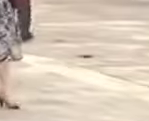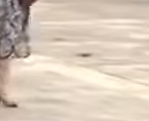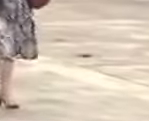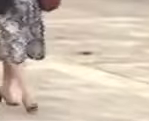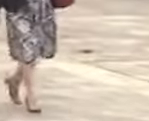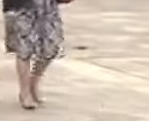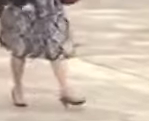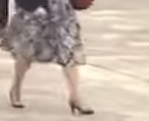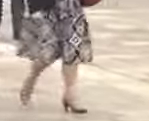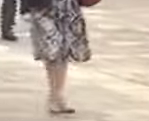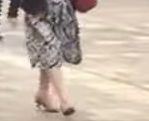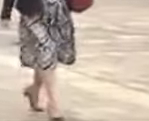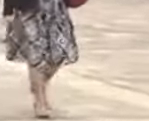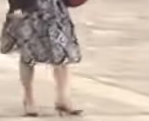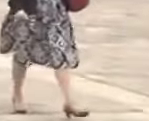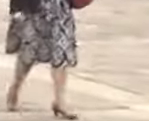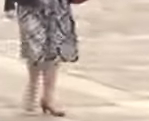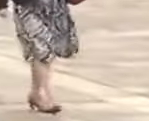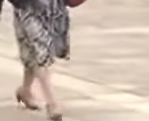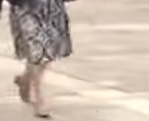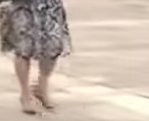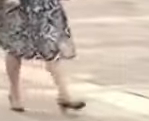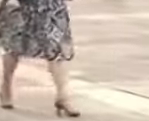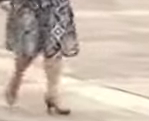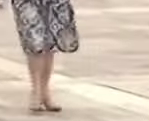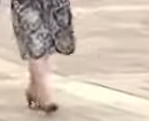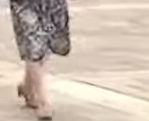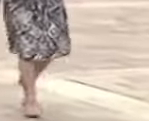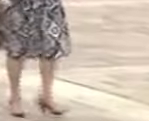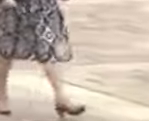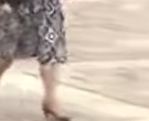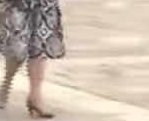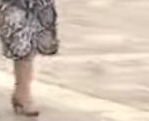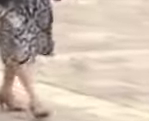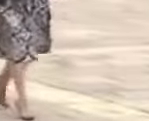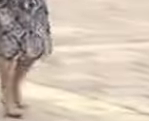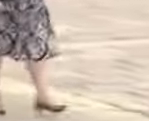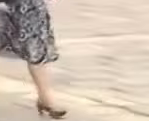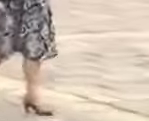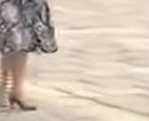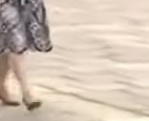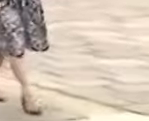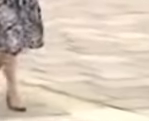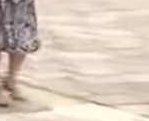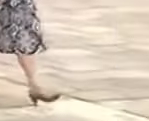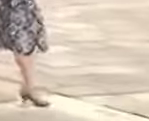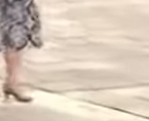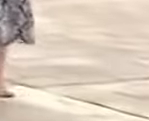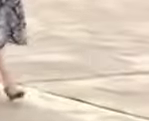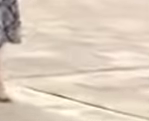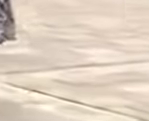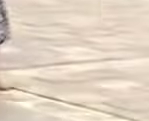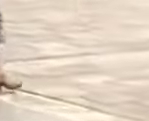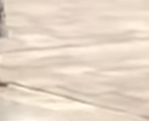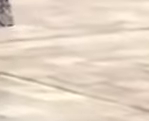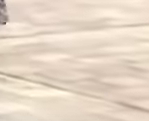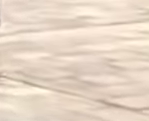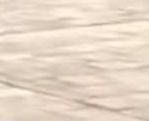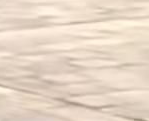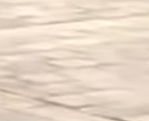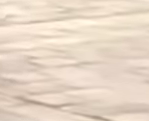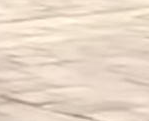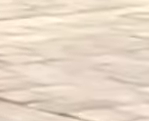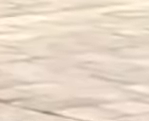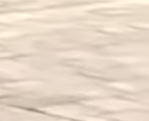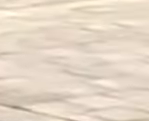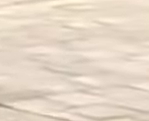Tenemos, me confirman que está Omar Figueroa en el lugar, siguiendo precisamente la salida del gabinete. El presidente